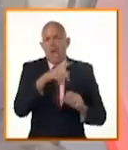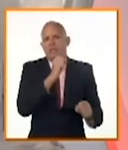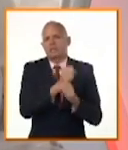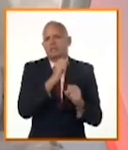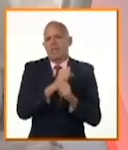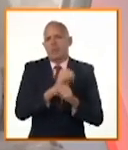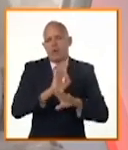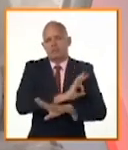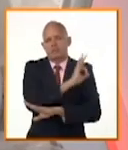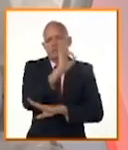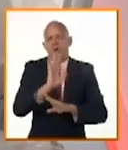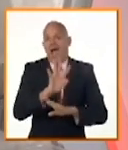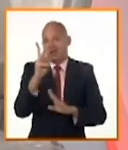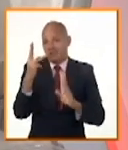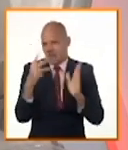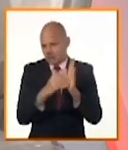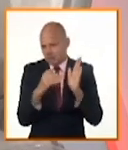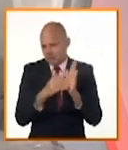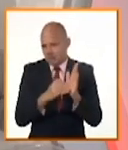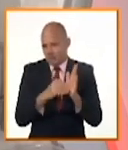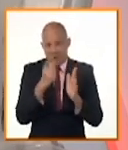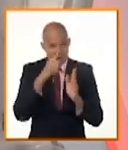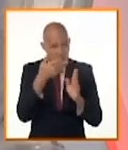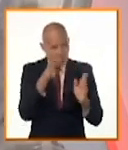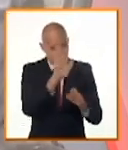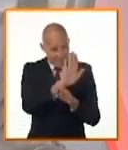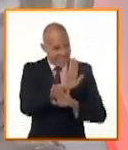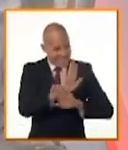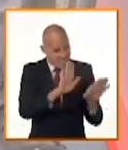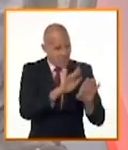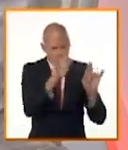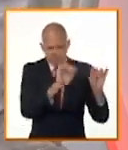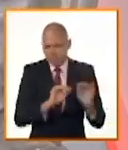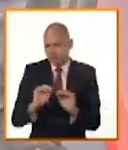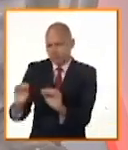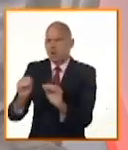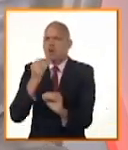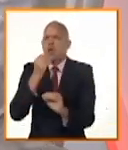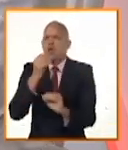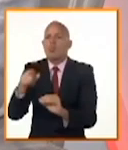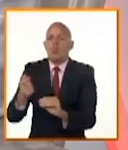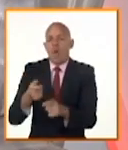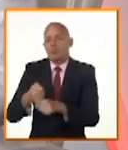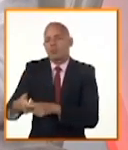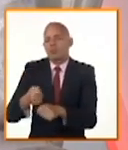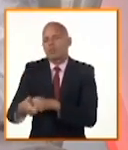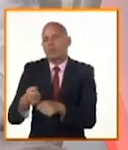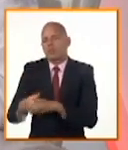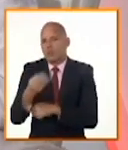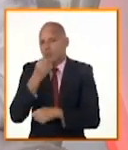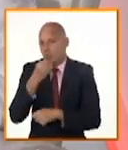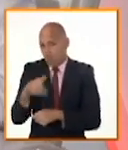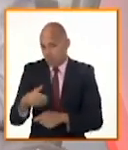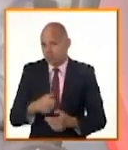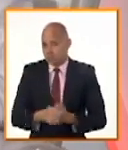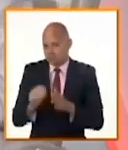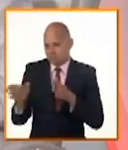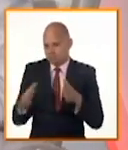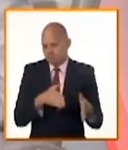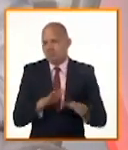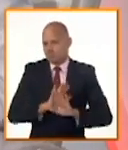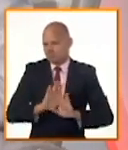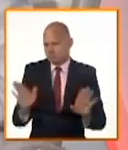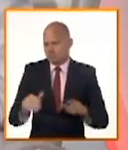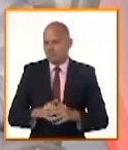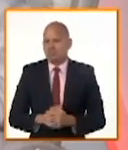cuenta y directo al al efectivo ahora además de de medidas organizativas que también están estudiadas y